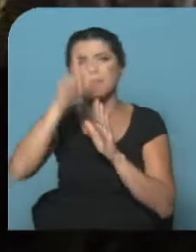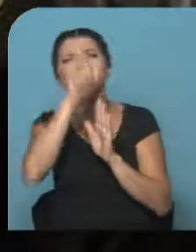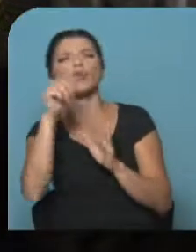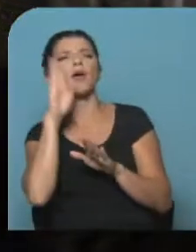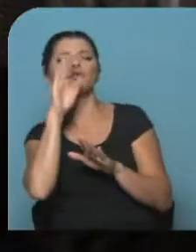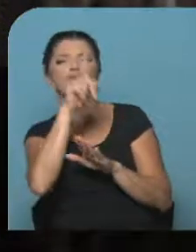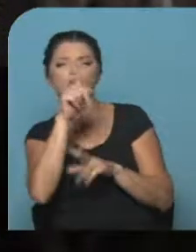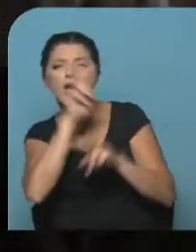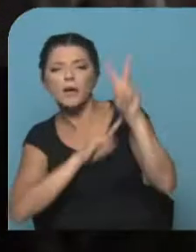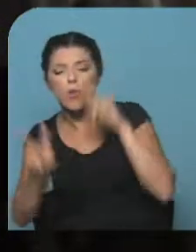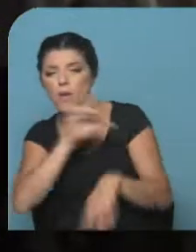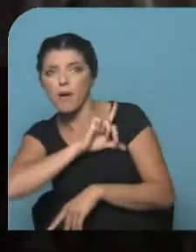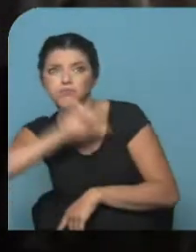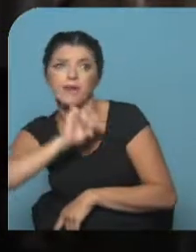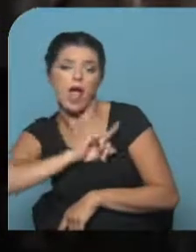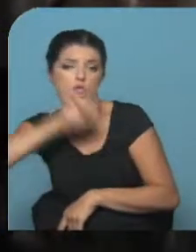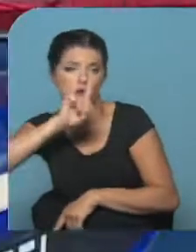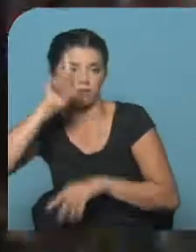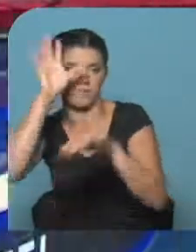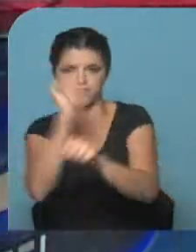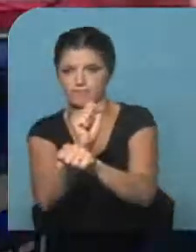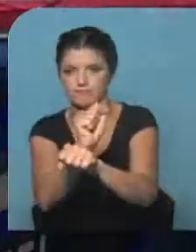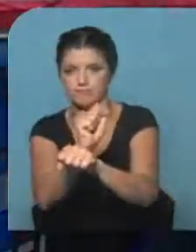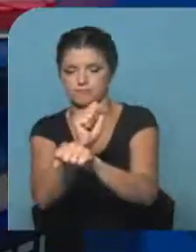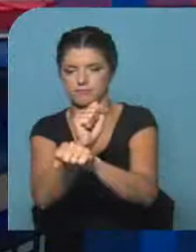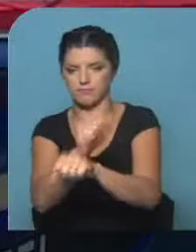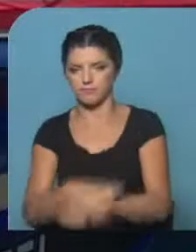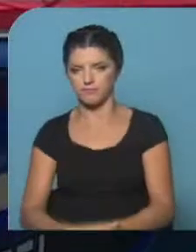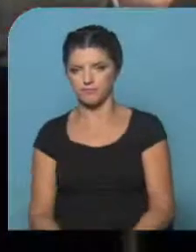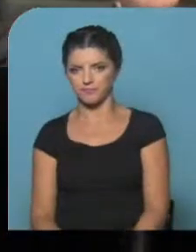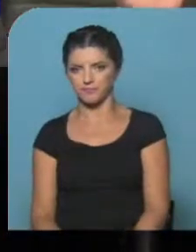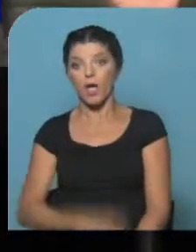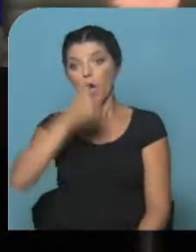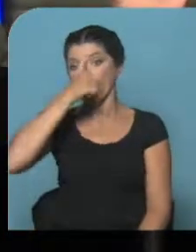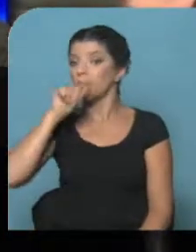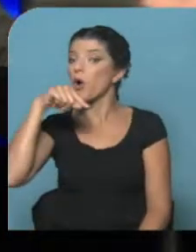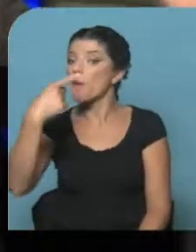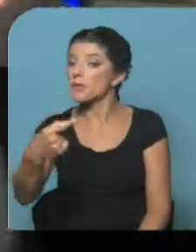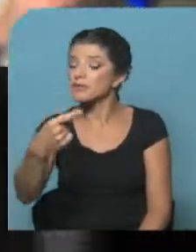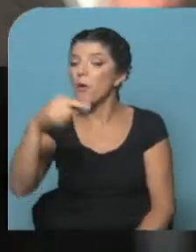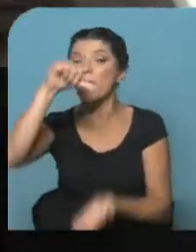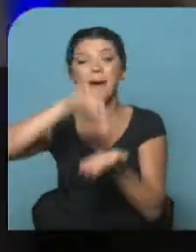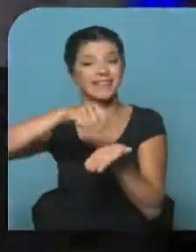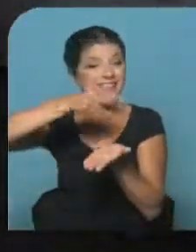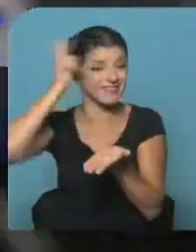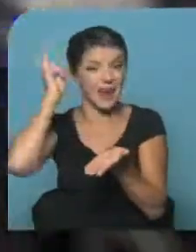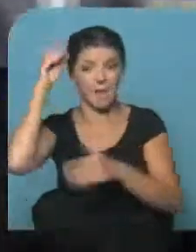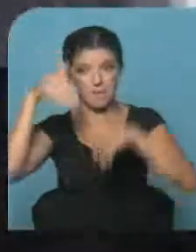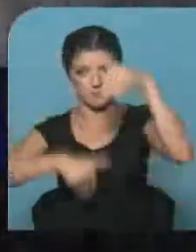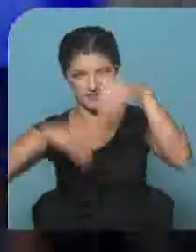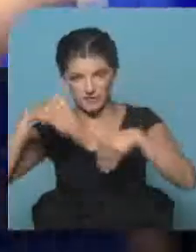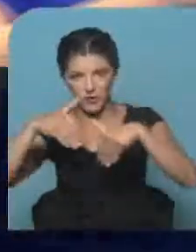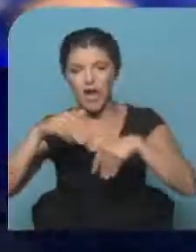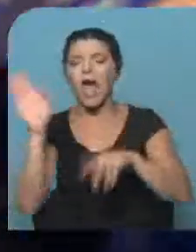que buscaba huir hacia el norte. El domingo vota Chile. Con el expresidente Sebastián Piñera